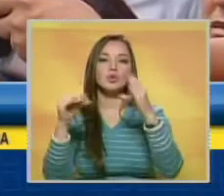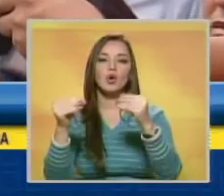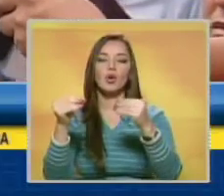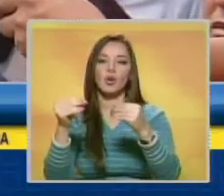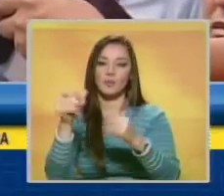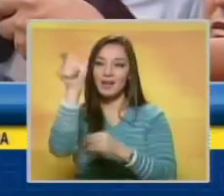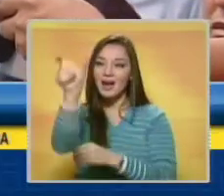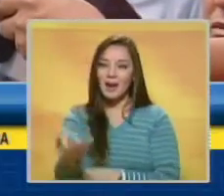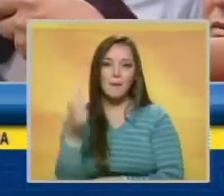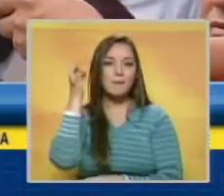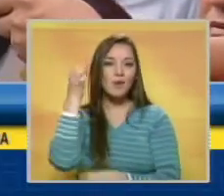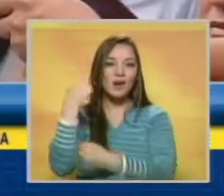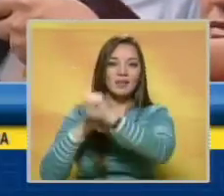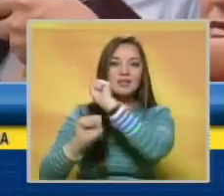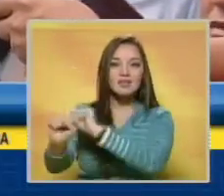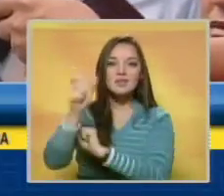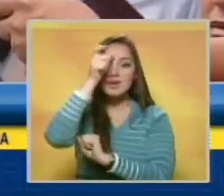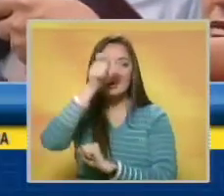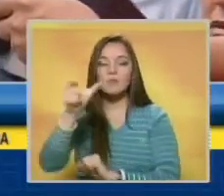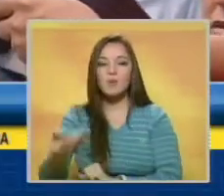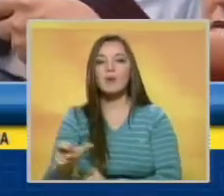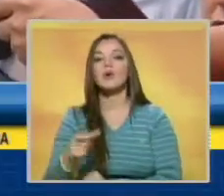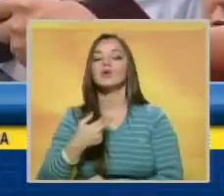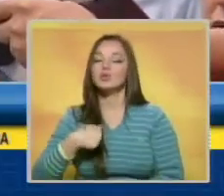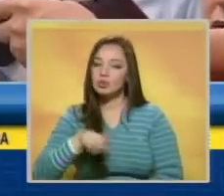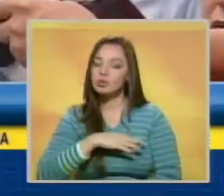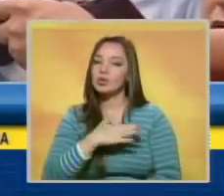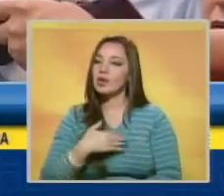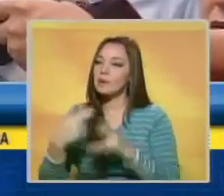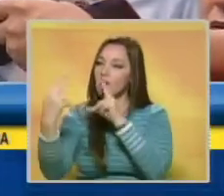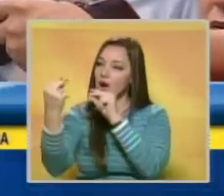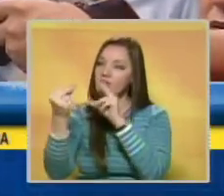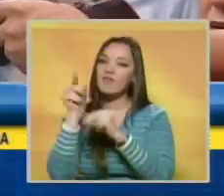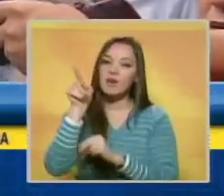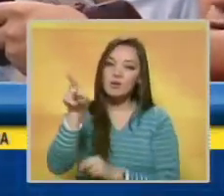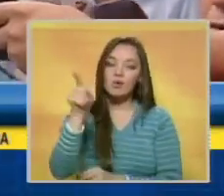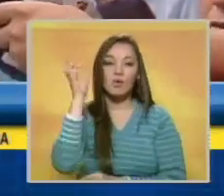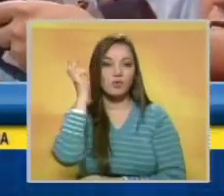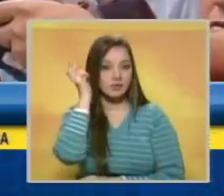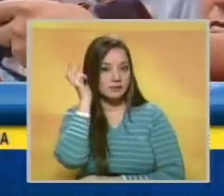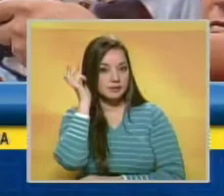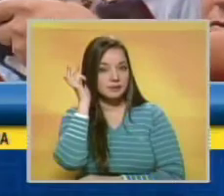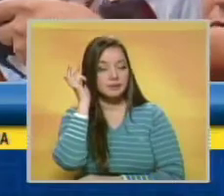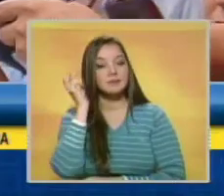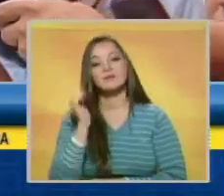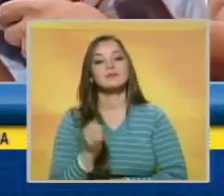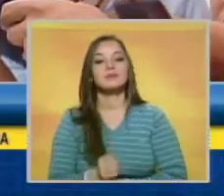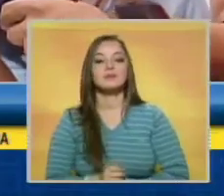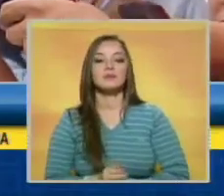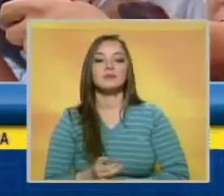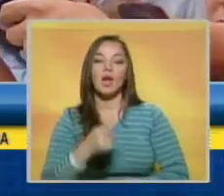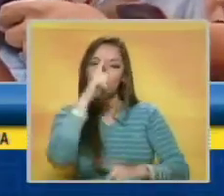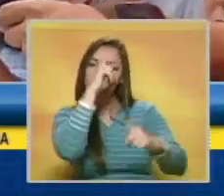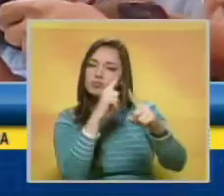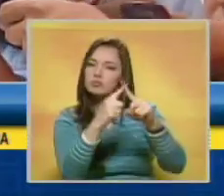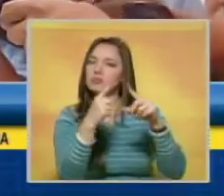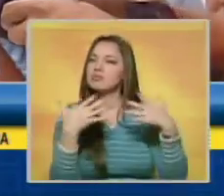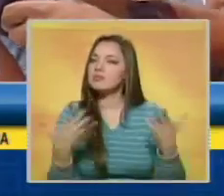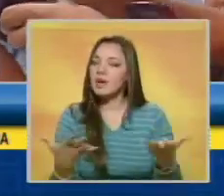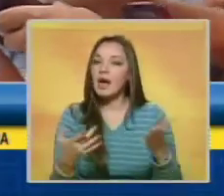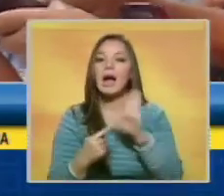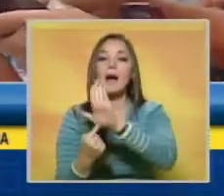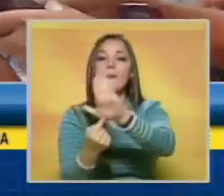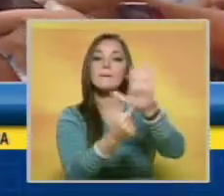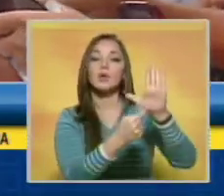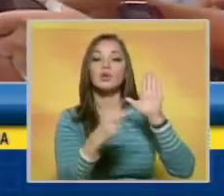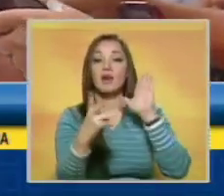atención de los casos que se están llevando. Bueno, nuestro objetivo es difundir la verdad,